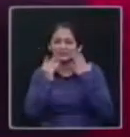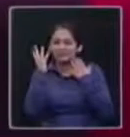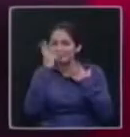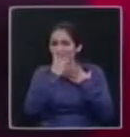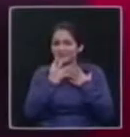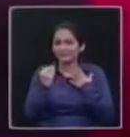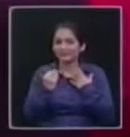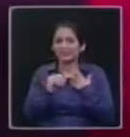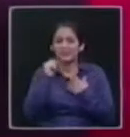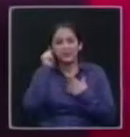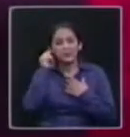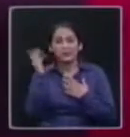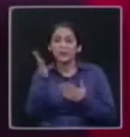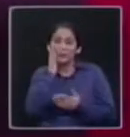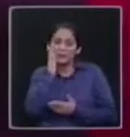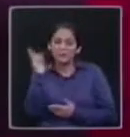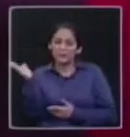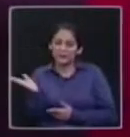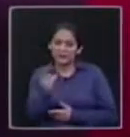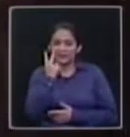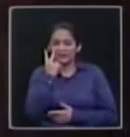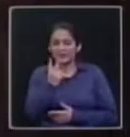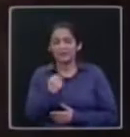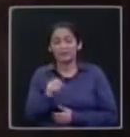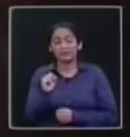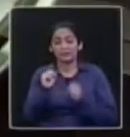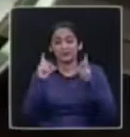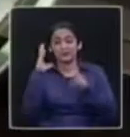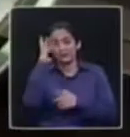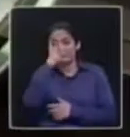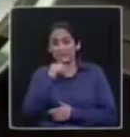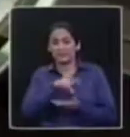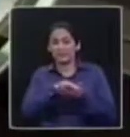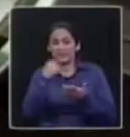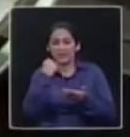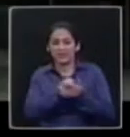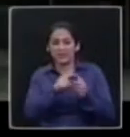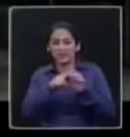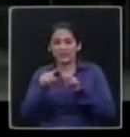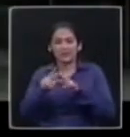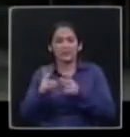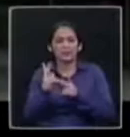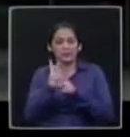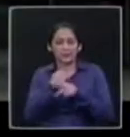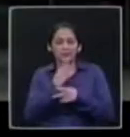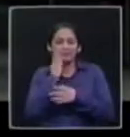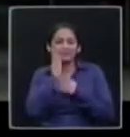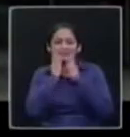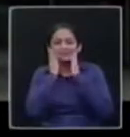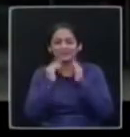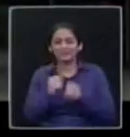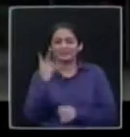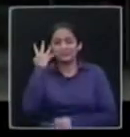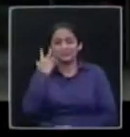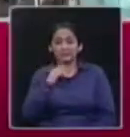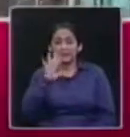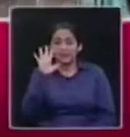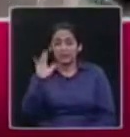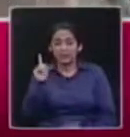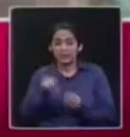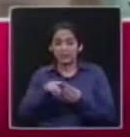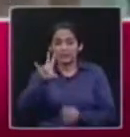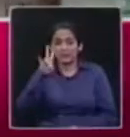que estarán cargadas de novedades y sorpresas de importantes marcas de productos de belleza para estos tres días del 5 al 7 de mayo